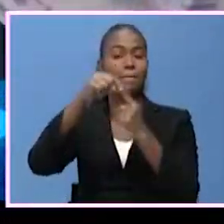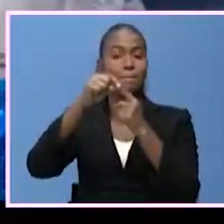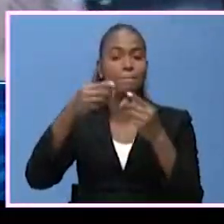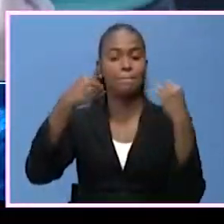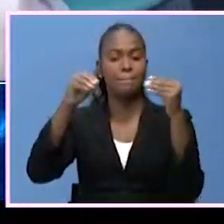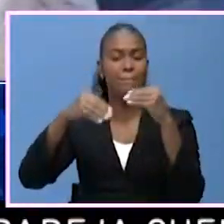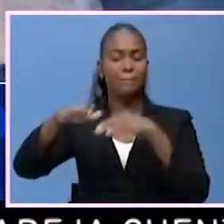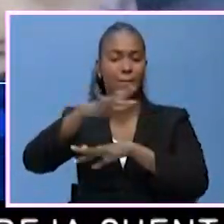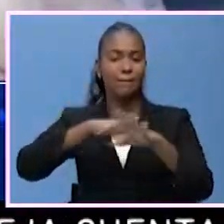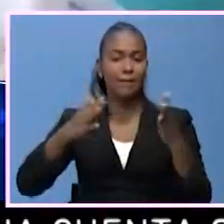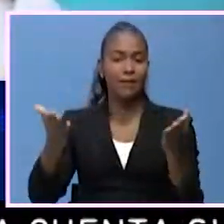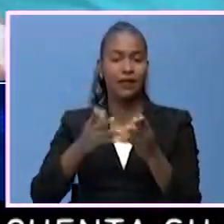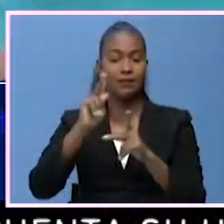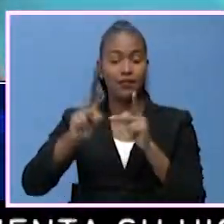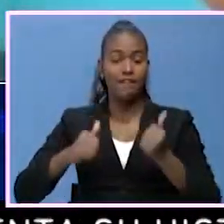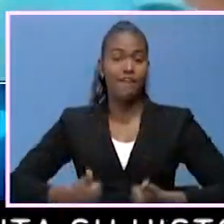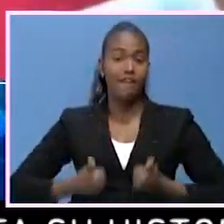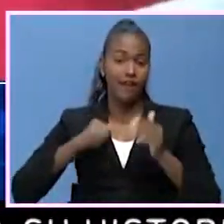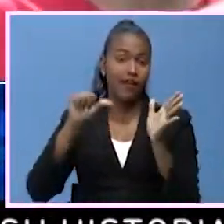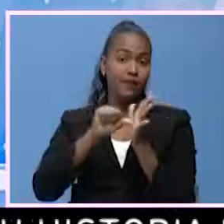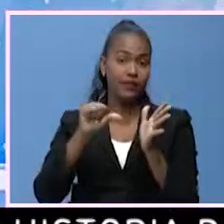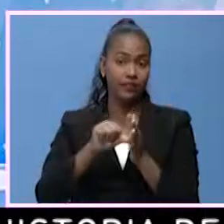arteria comercial de los capitalinos.